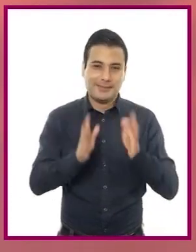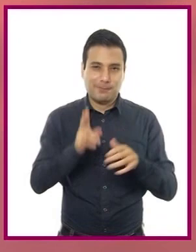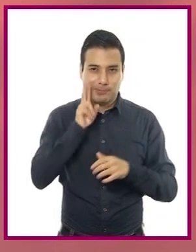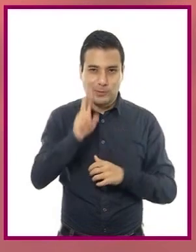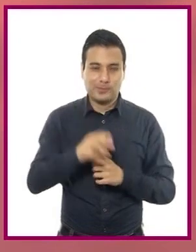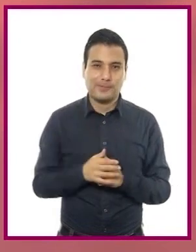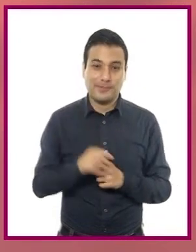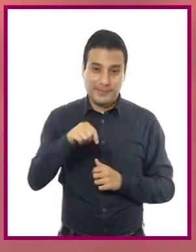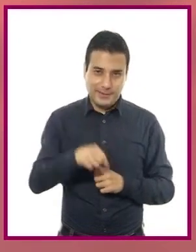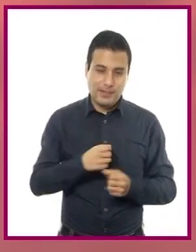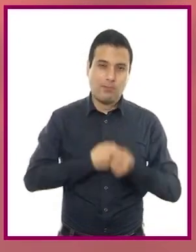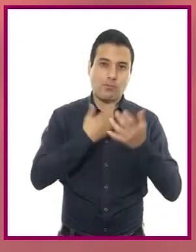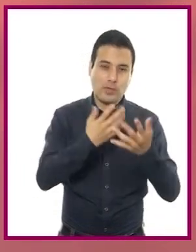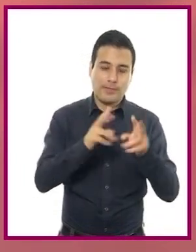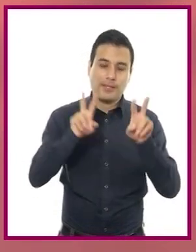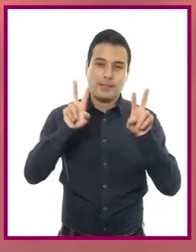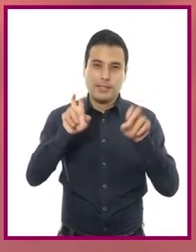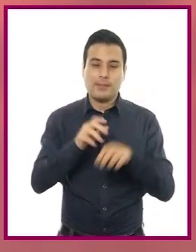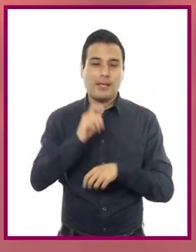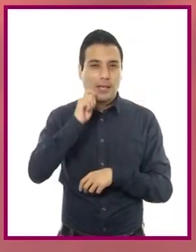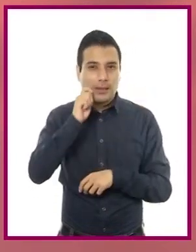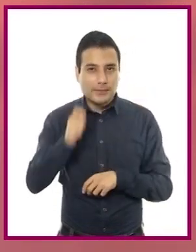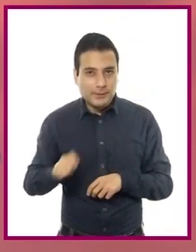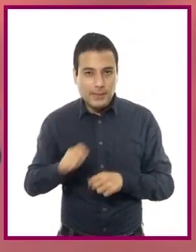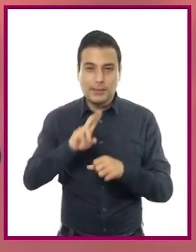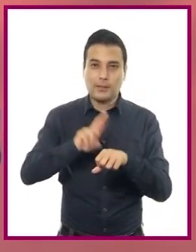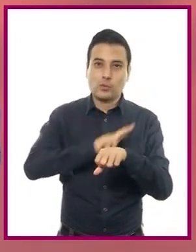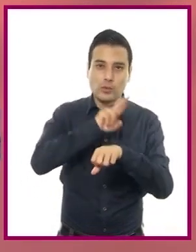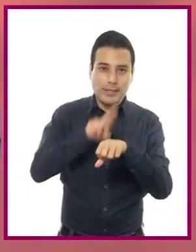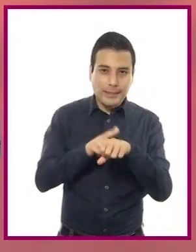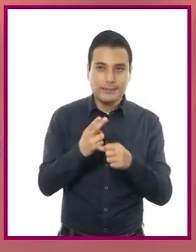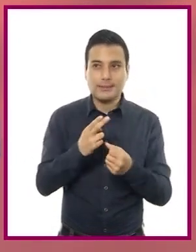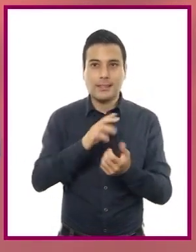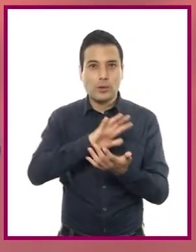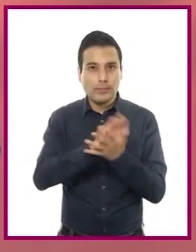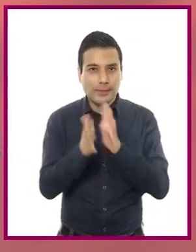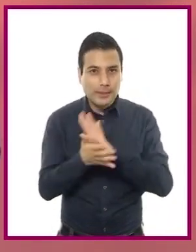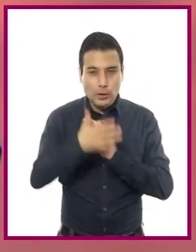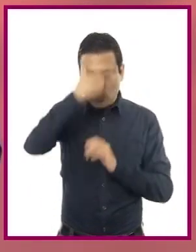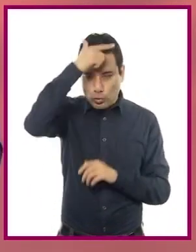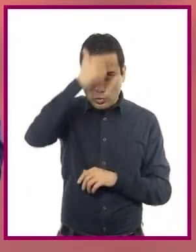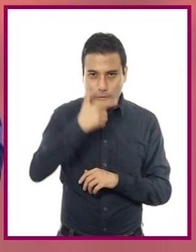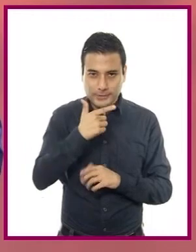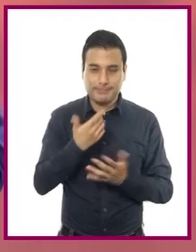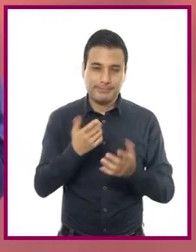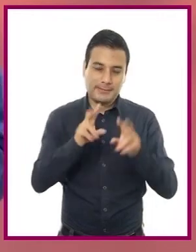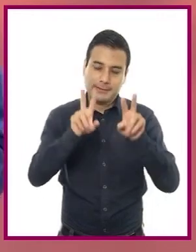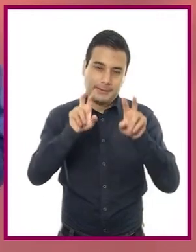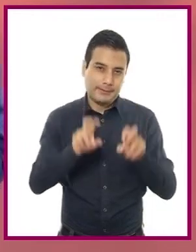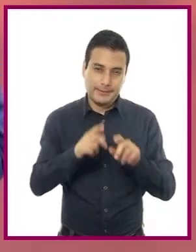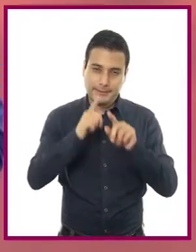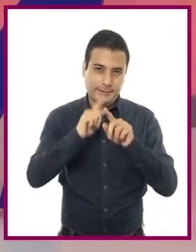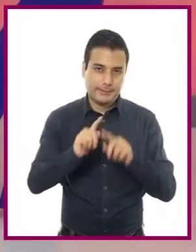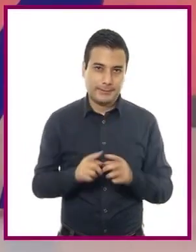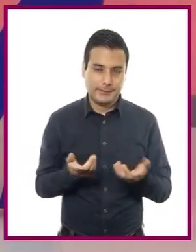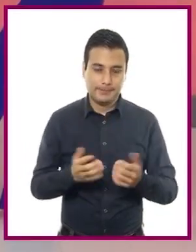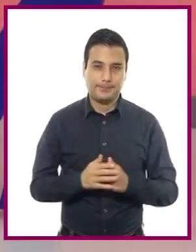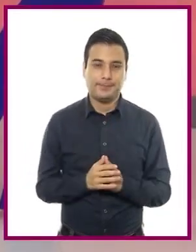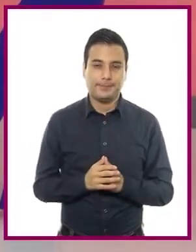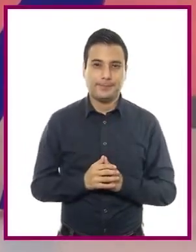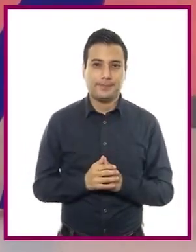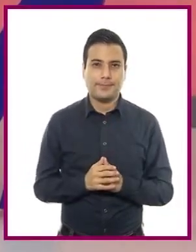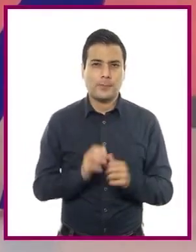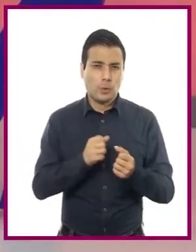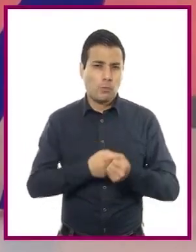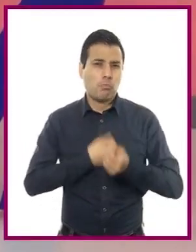amistad, la naturaleza, la complicidad y la noche son temas muy variados. La poesía